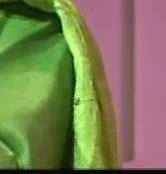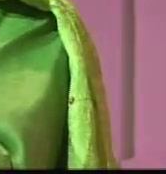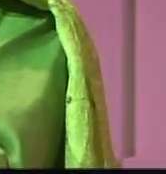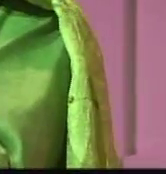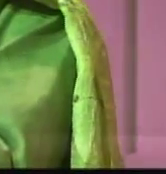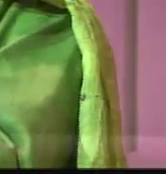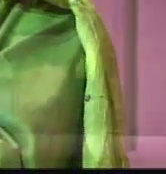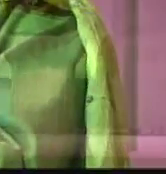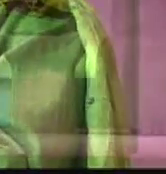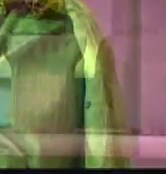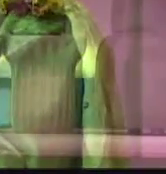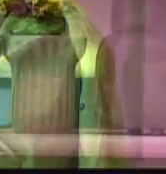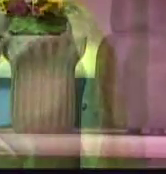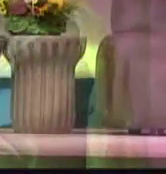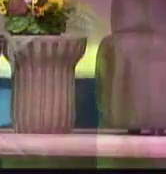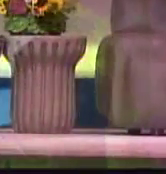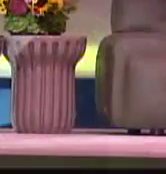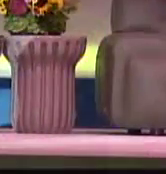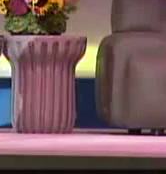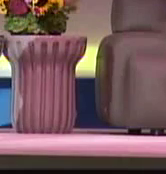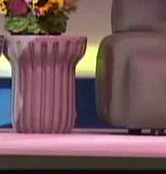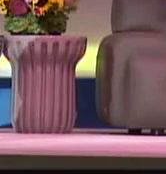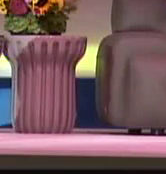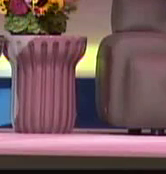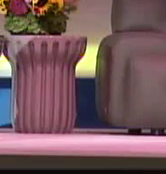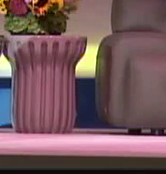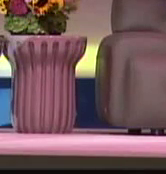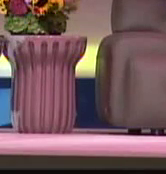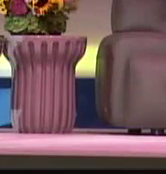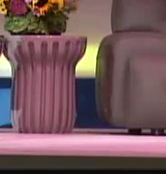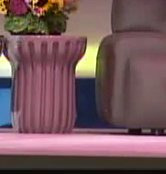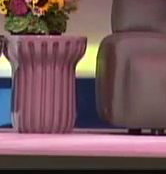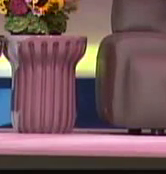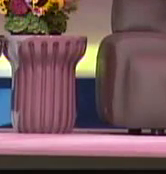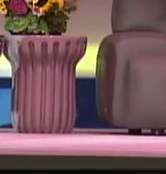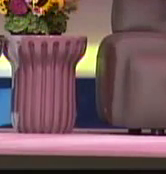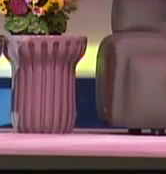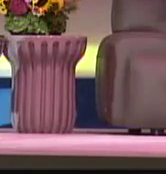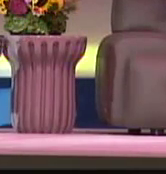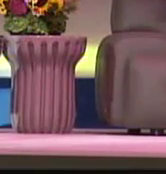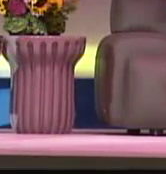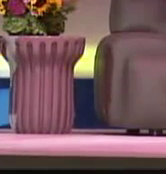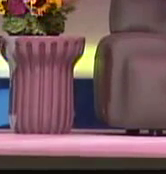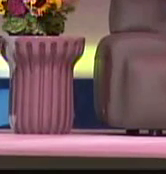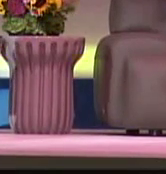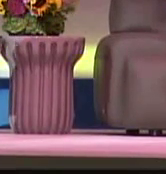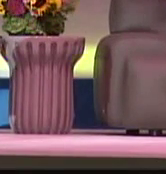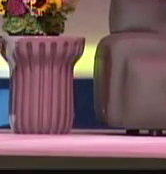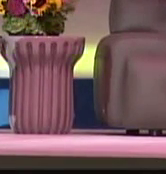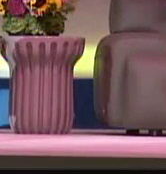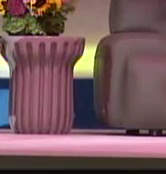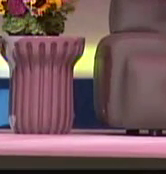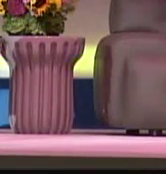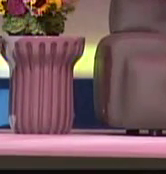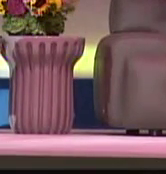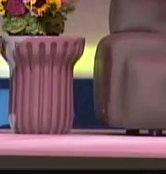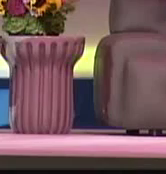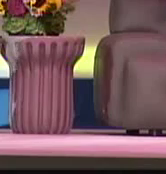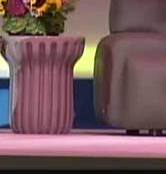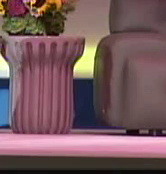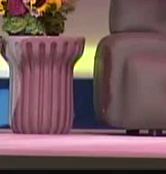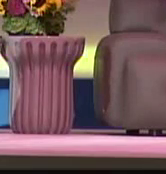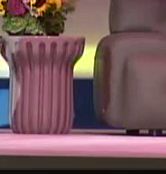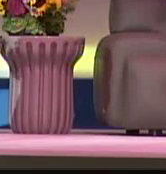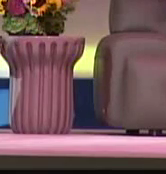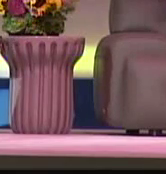esté bien, happy, que sea feliz, que sea and productiva beneficent. y que And sea he found one beneficiente. trait in Y encontró un common rasgo for en all común people en who